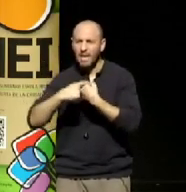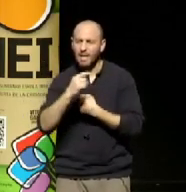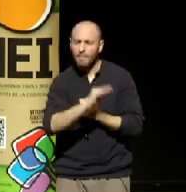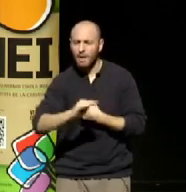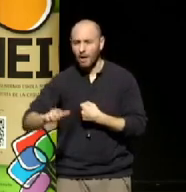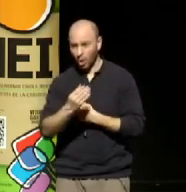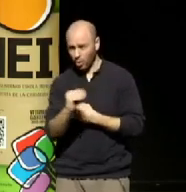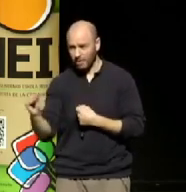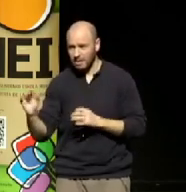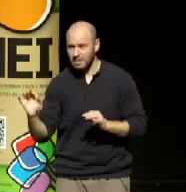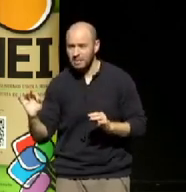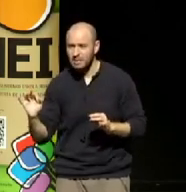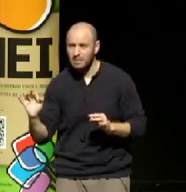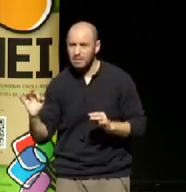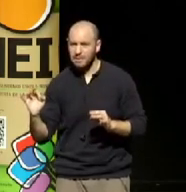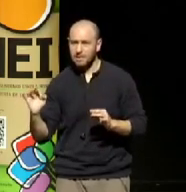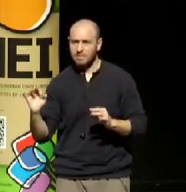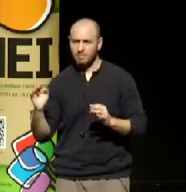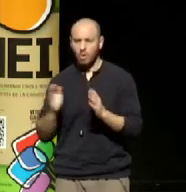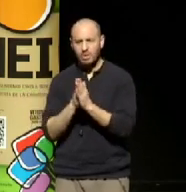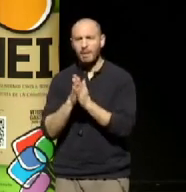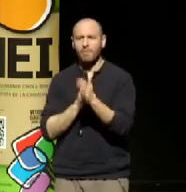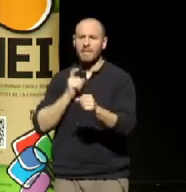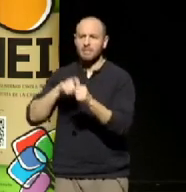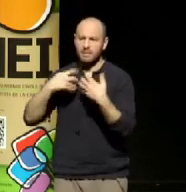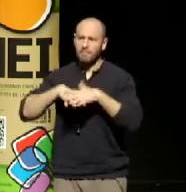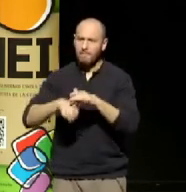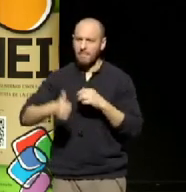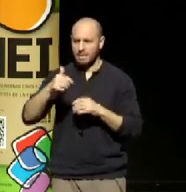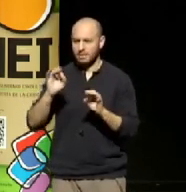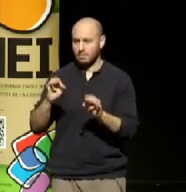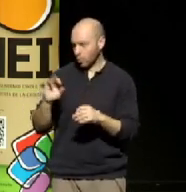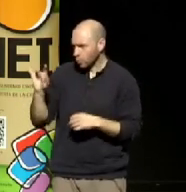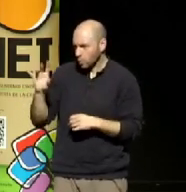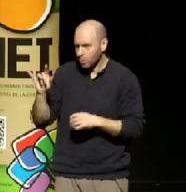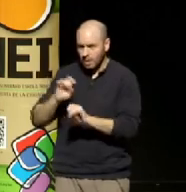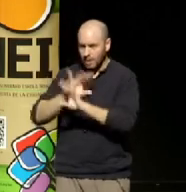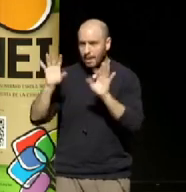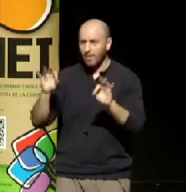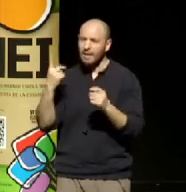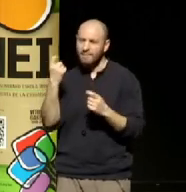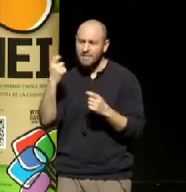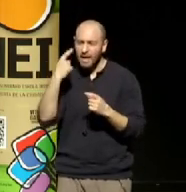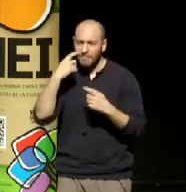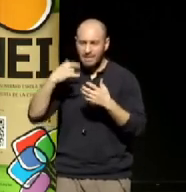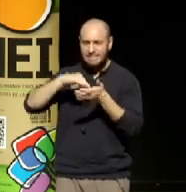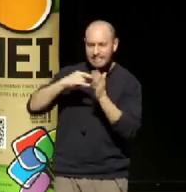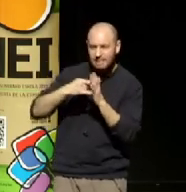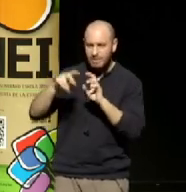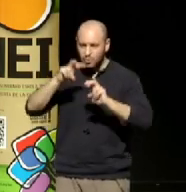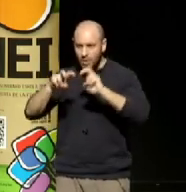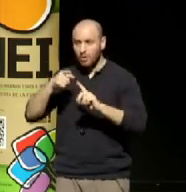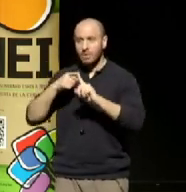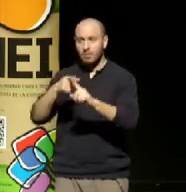jóvenes, bueno, pues se Sí, involucren, totalmente. Es decir, al final lo que hay que buscar es mecanismos para que las demandas de los